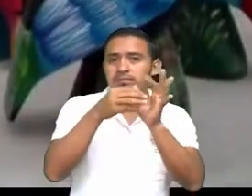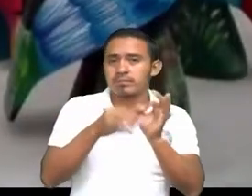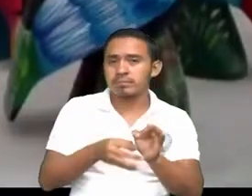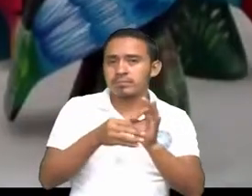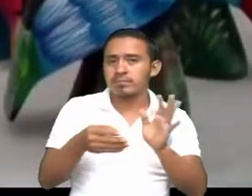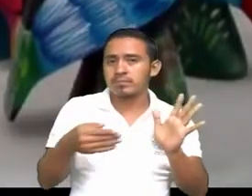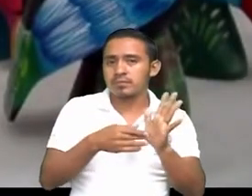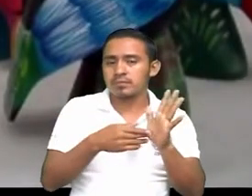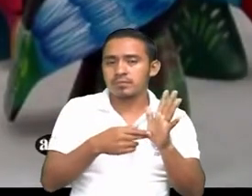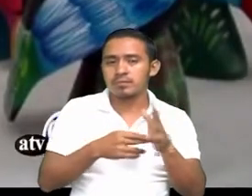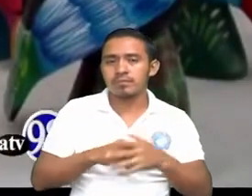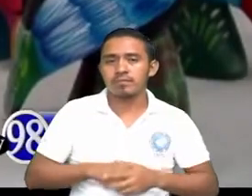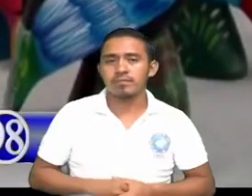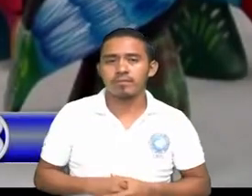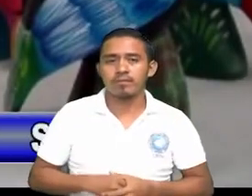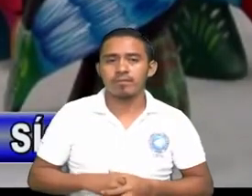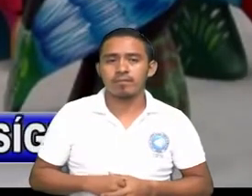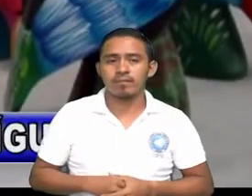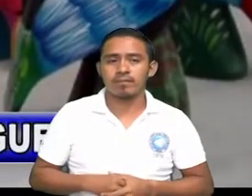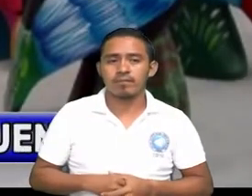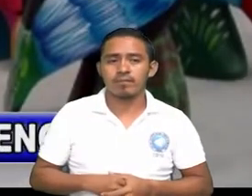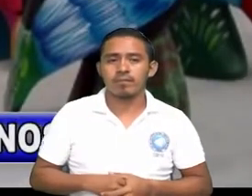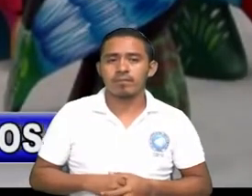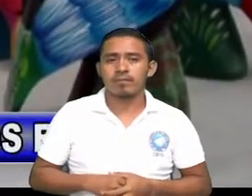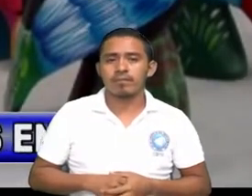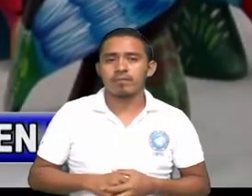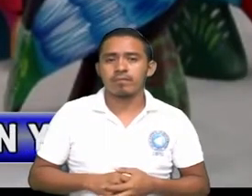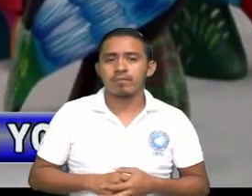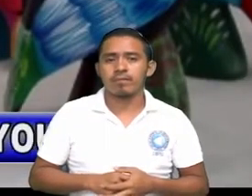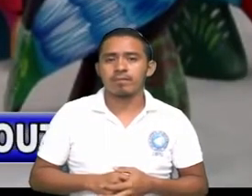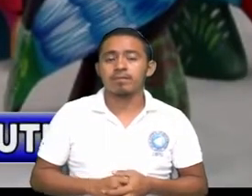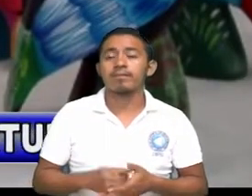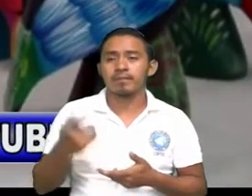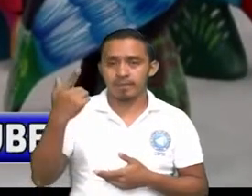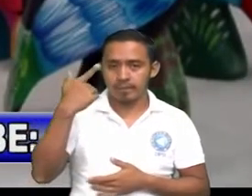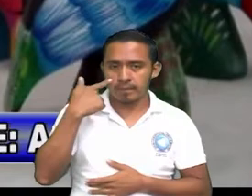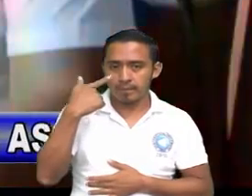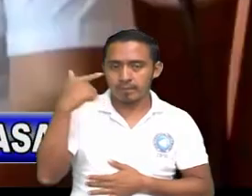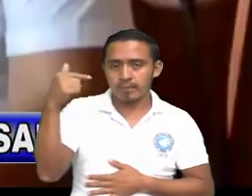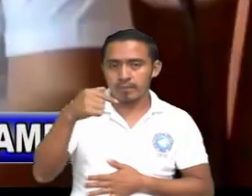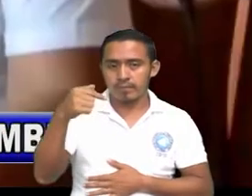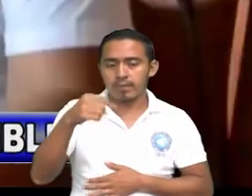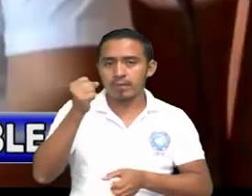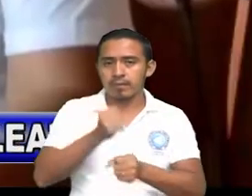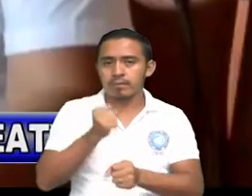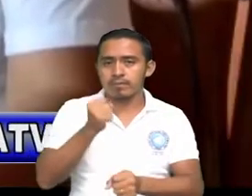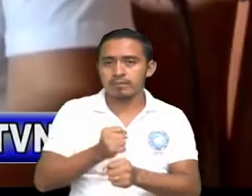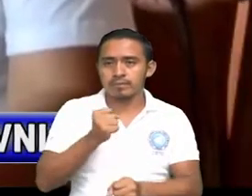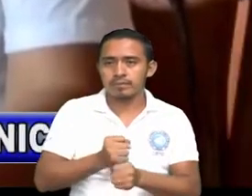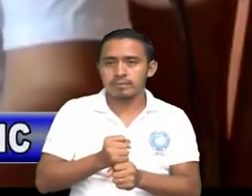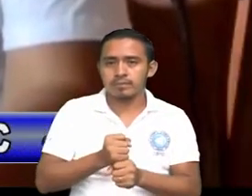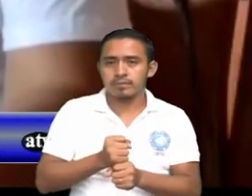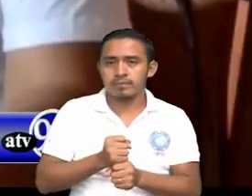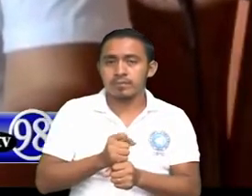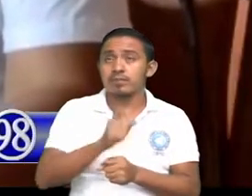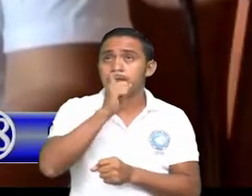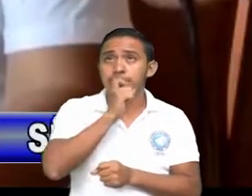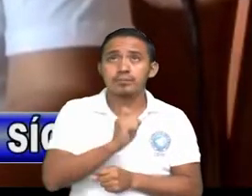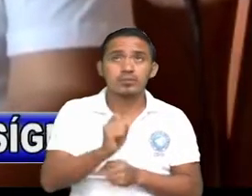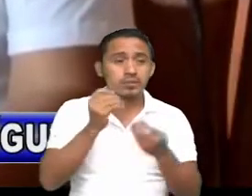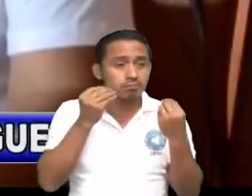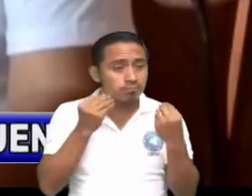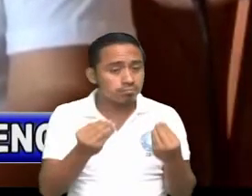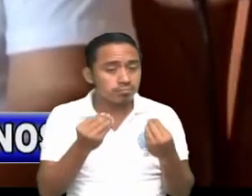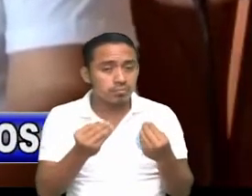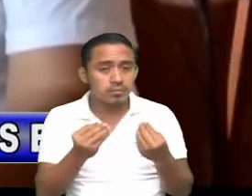que le encanta muchísimo a los turistas nacionales. Sí, mira, este trabajo gusta mucho.